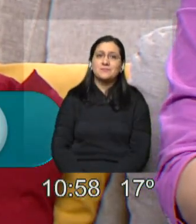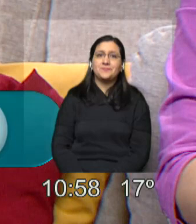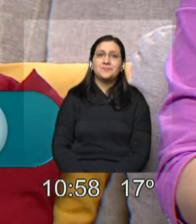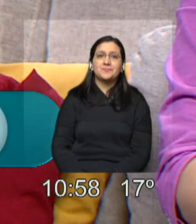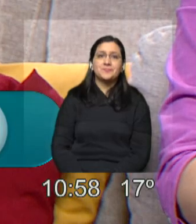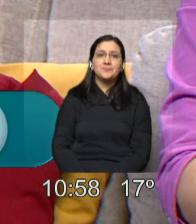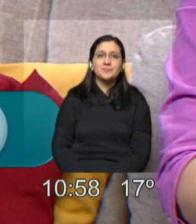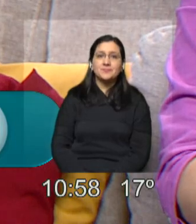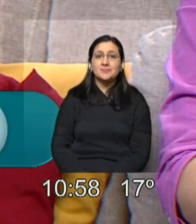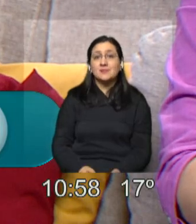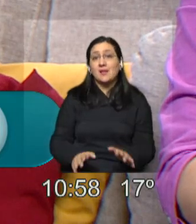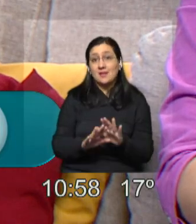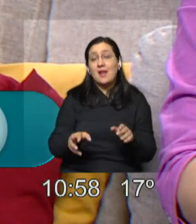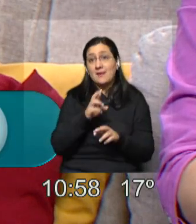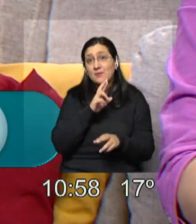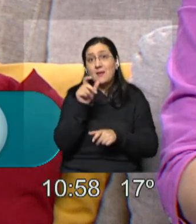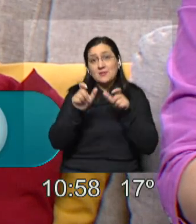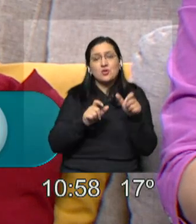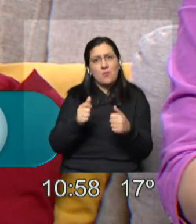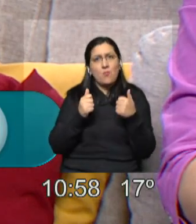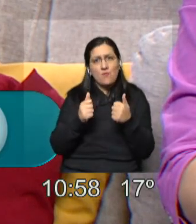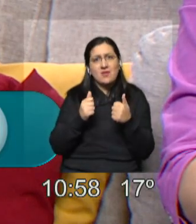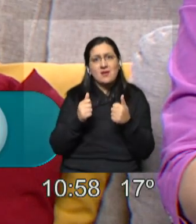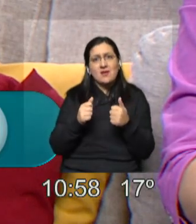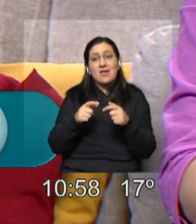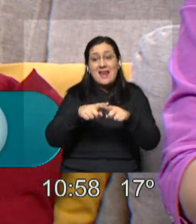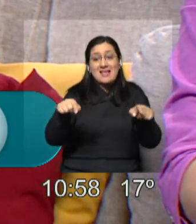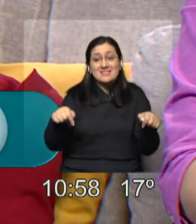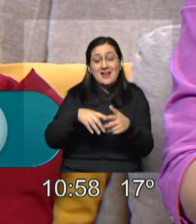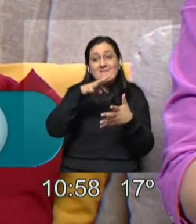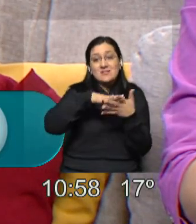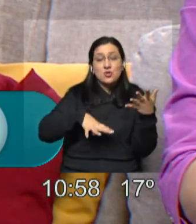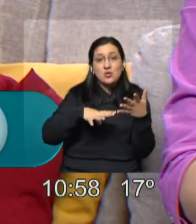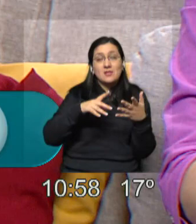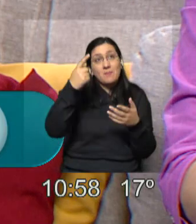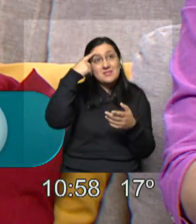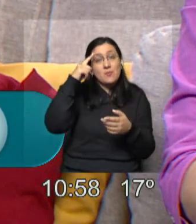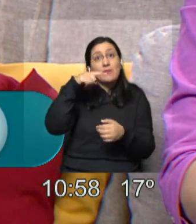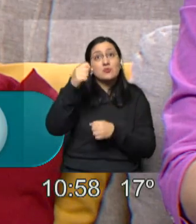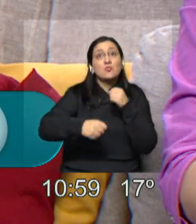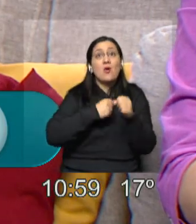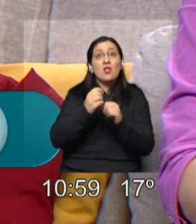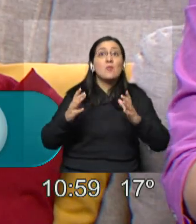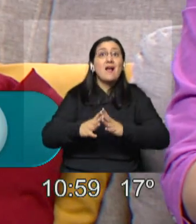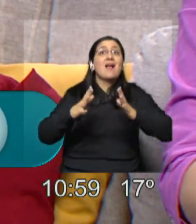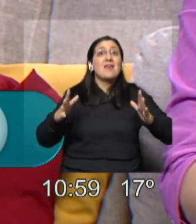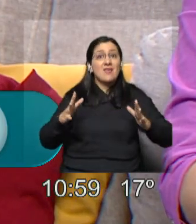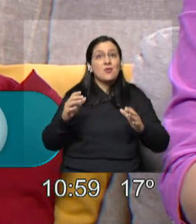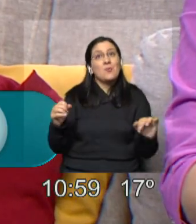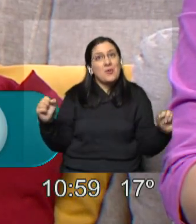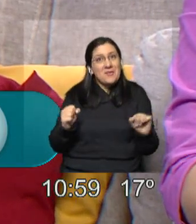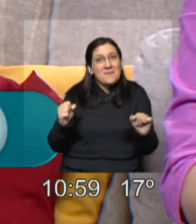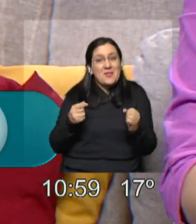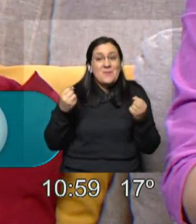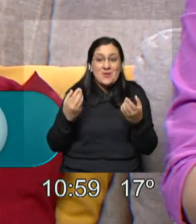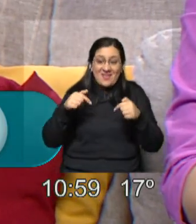increíble. Y Tyler, la respuesta del público fue zarpada. Ya la sala de Barcelona, estamos viendo el año que viene ver algo más grande, con un poco de miedito, obvio, porque